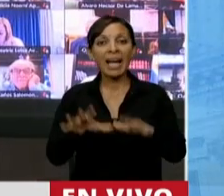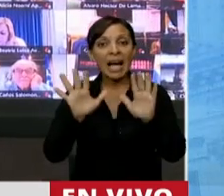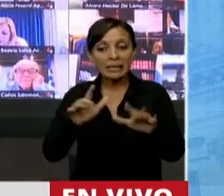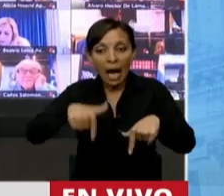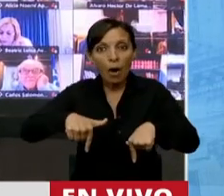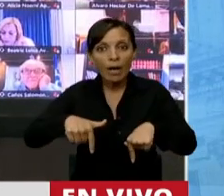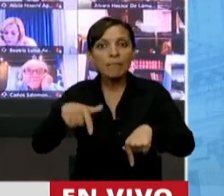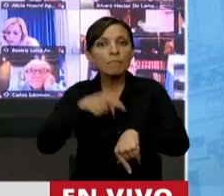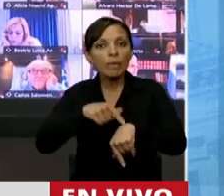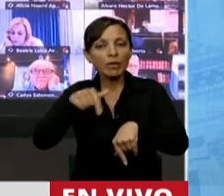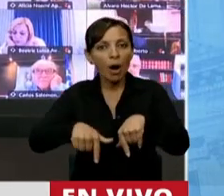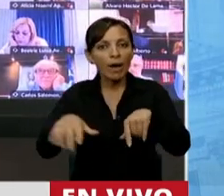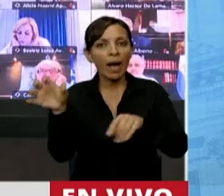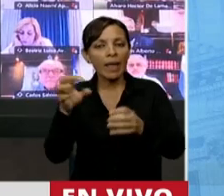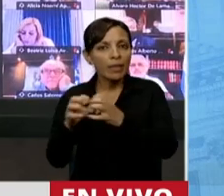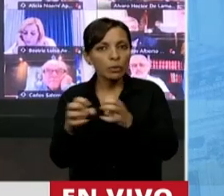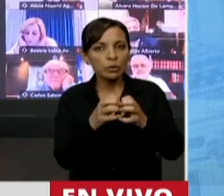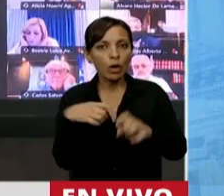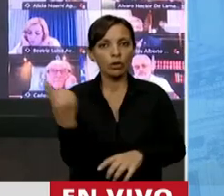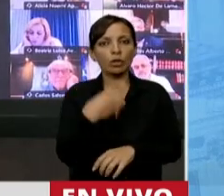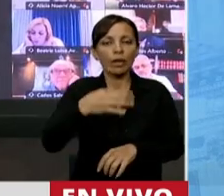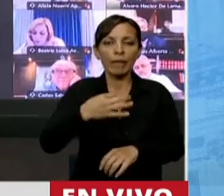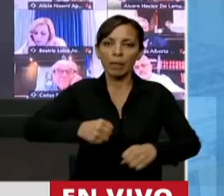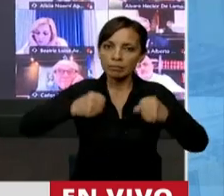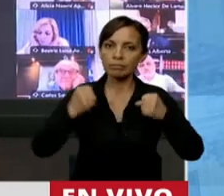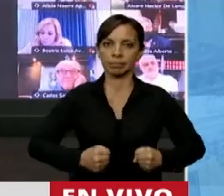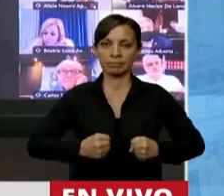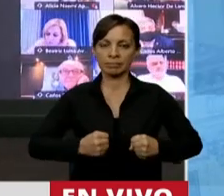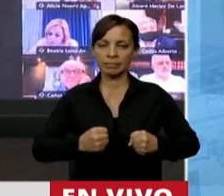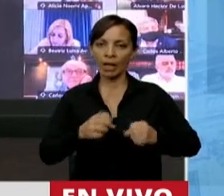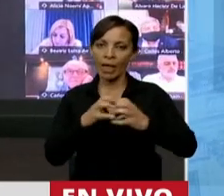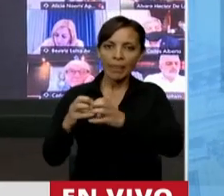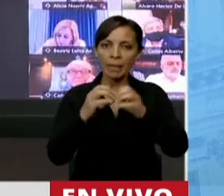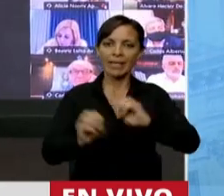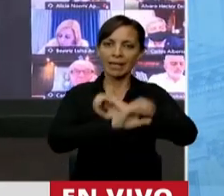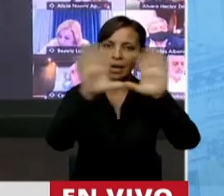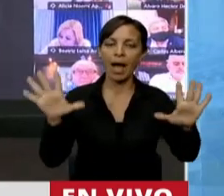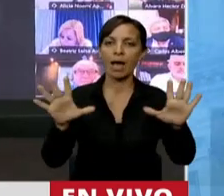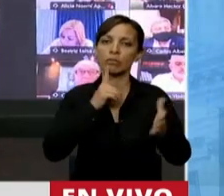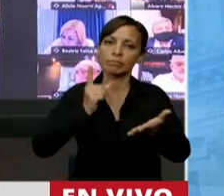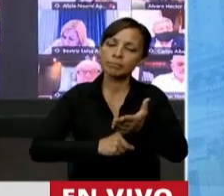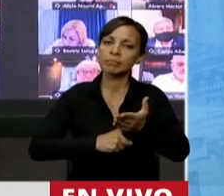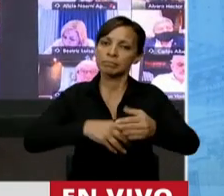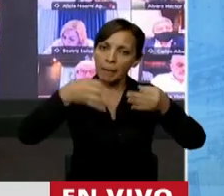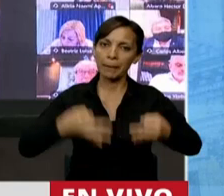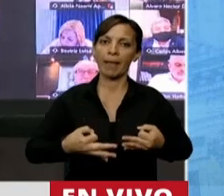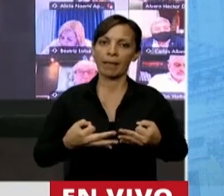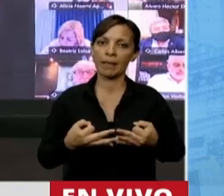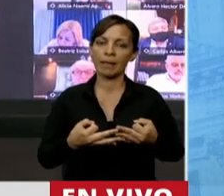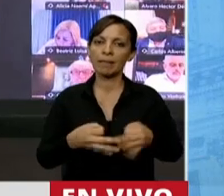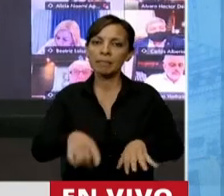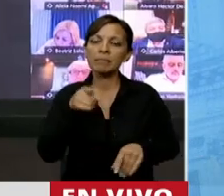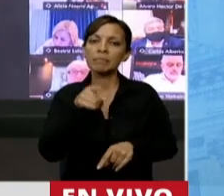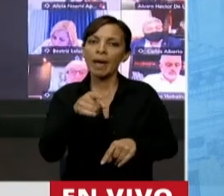de discusiones, cuando uno tiene que tomar posición frente a debates concretos y medidas concretas, en que se